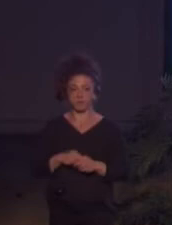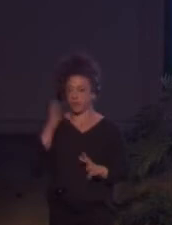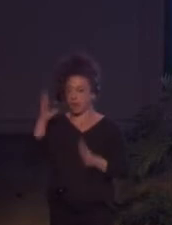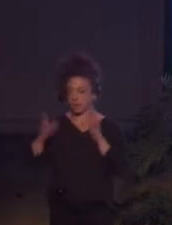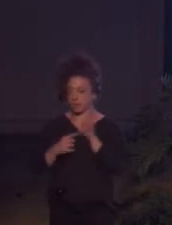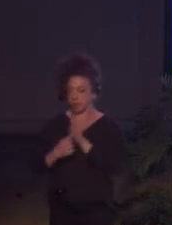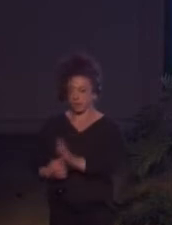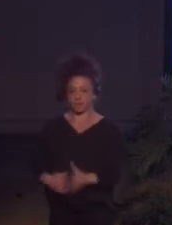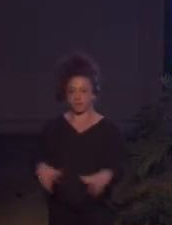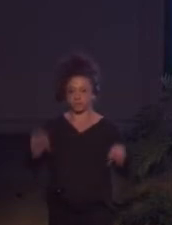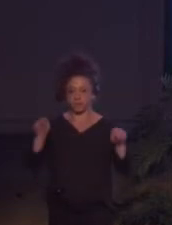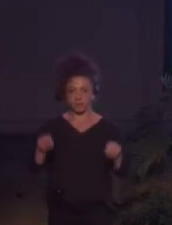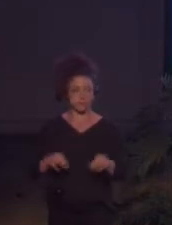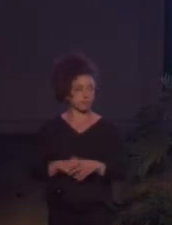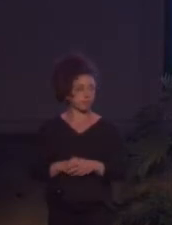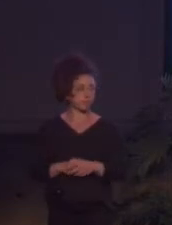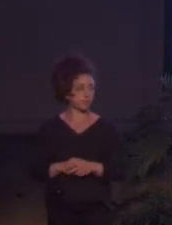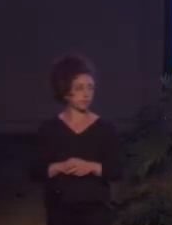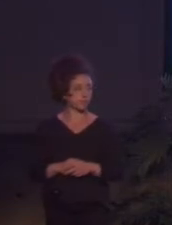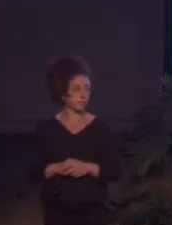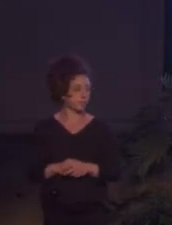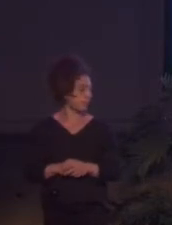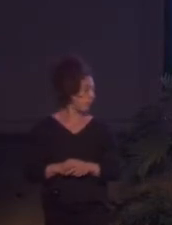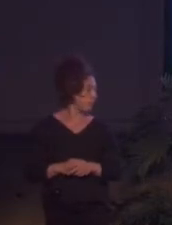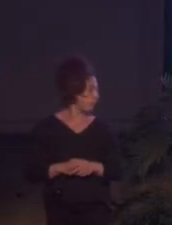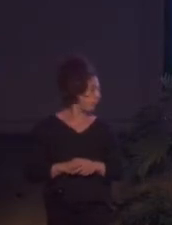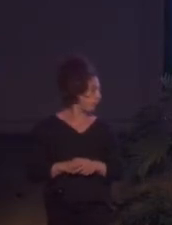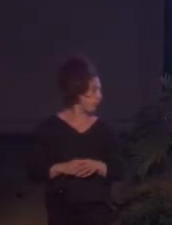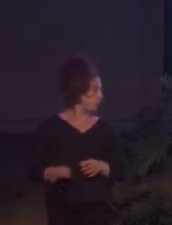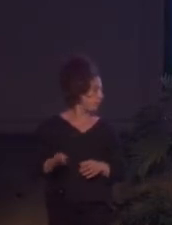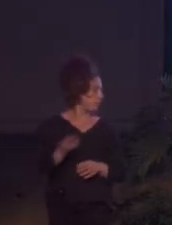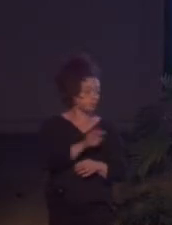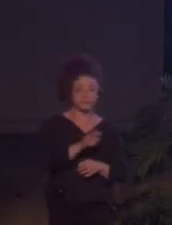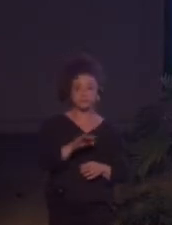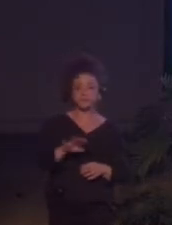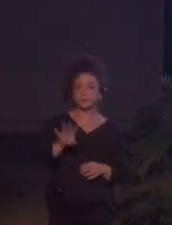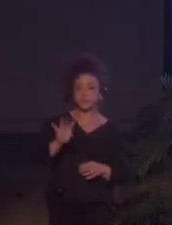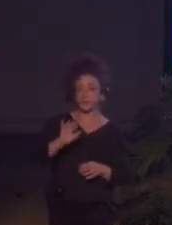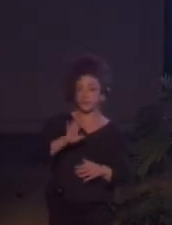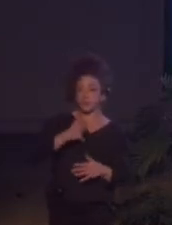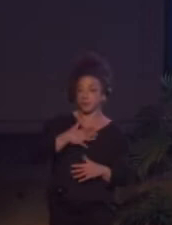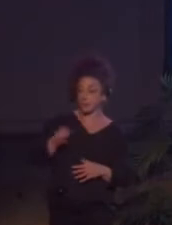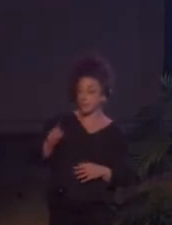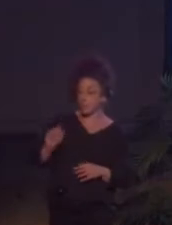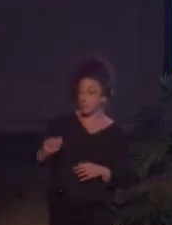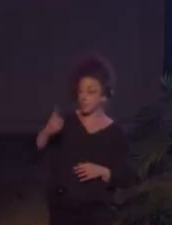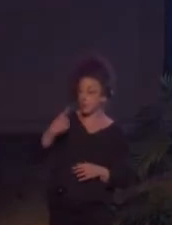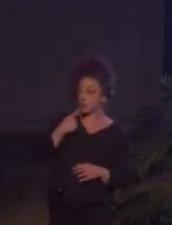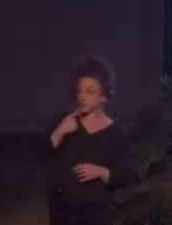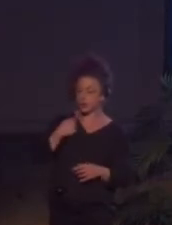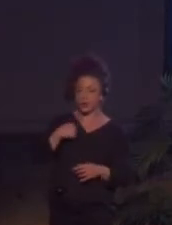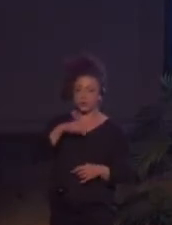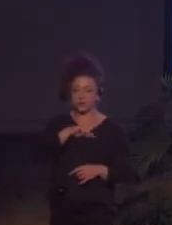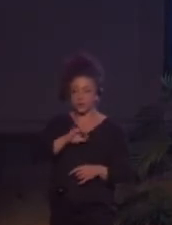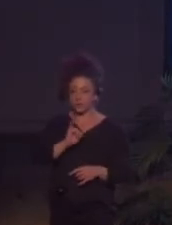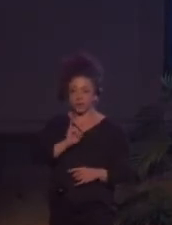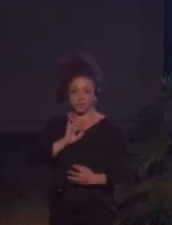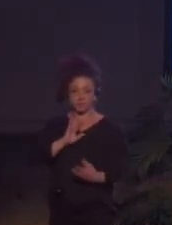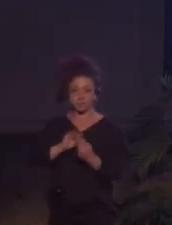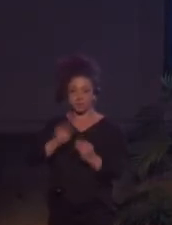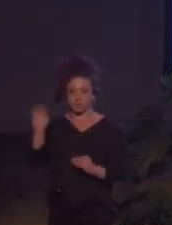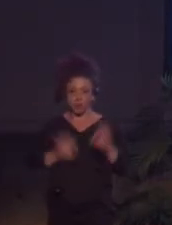tratado. ¿No? Sí, a mí la primera cosa que has dicho es que, bueno, me he sentido muy identificada